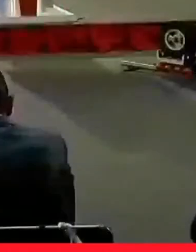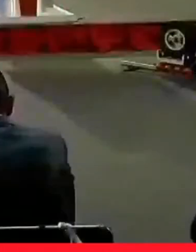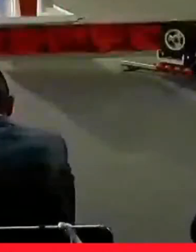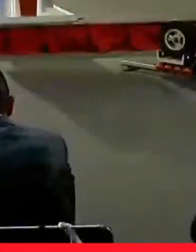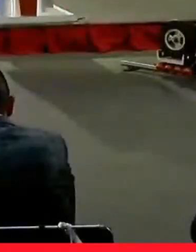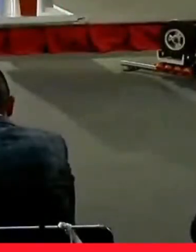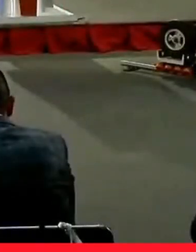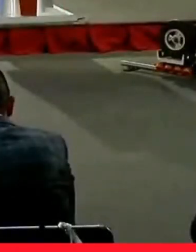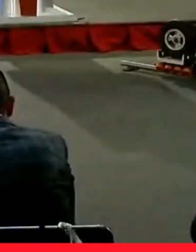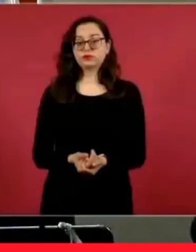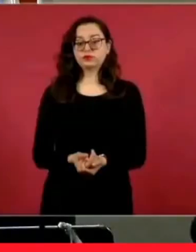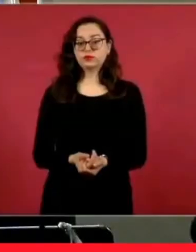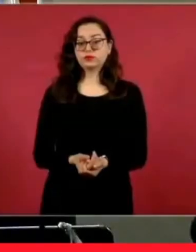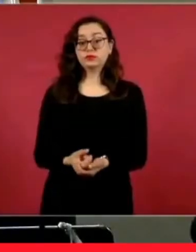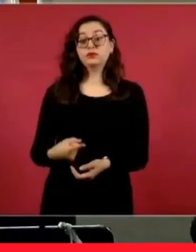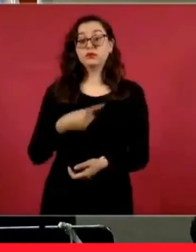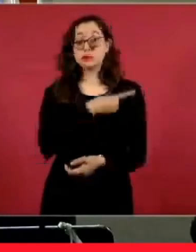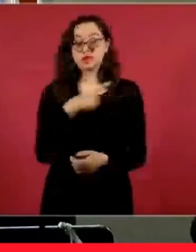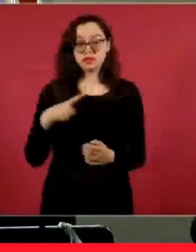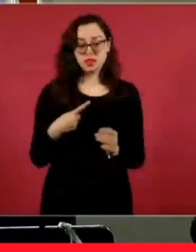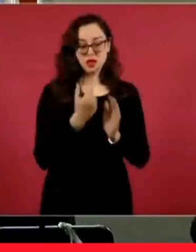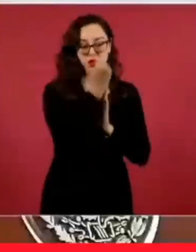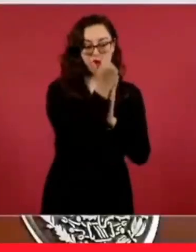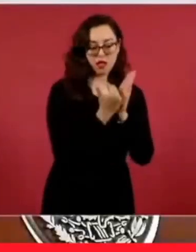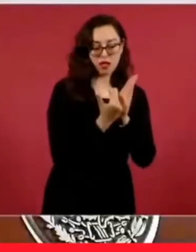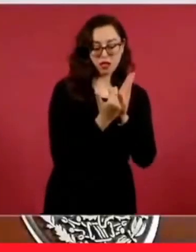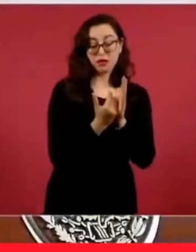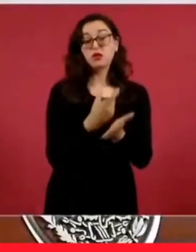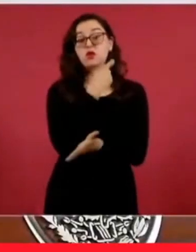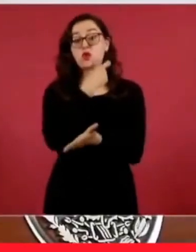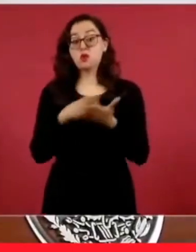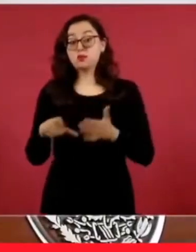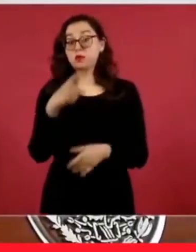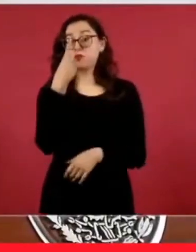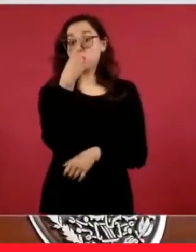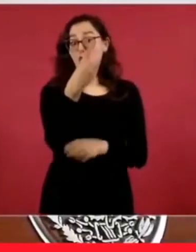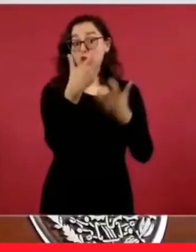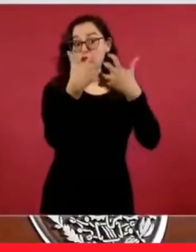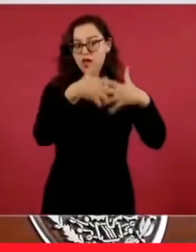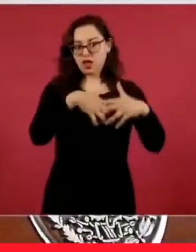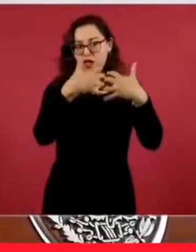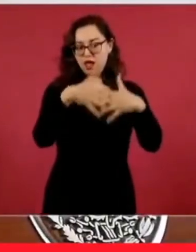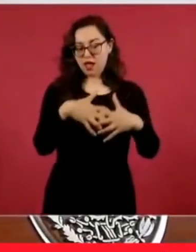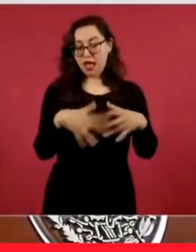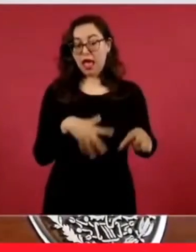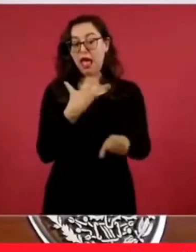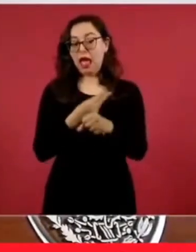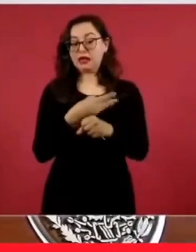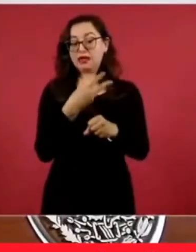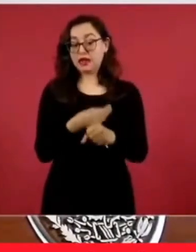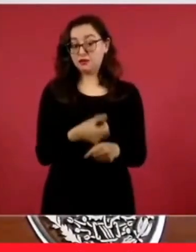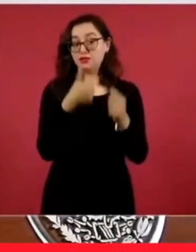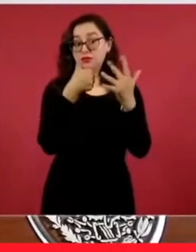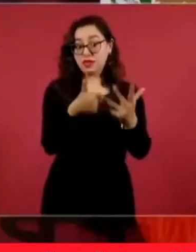refinería, que rehabilitamos 6, que hicimos una nueva,